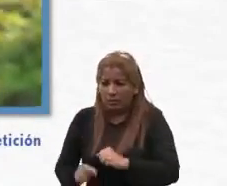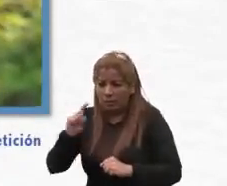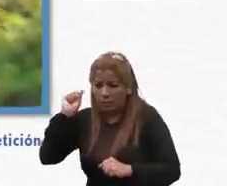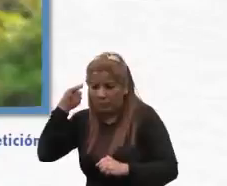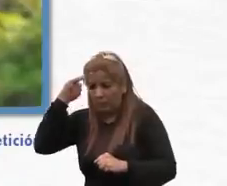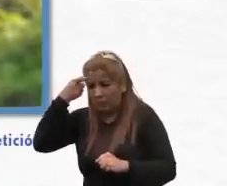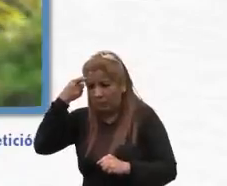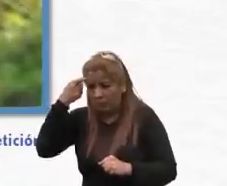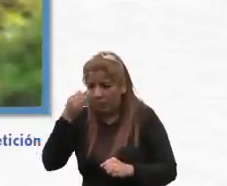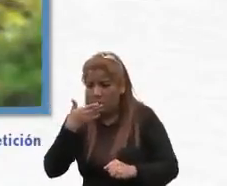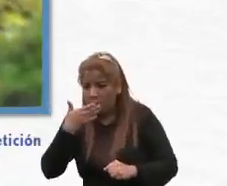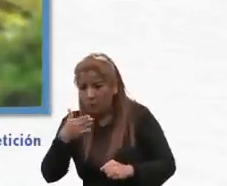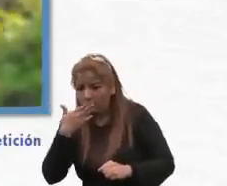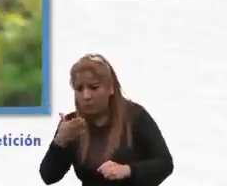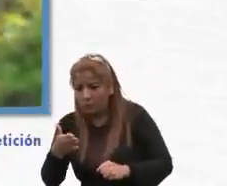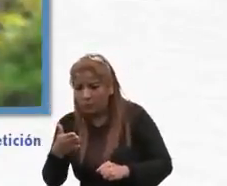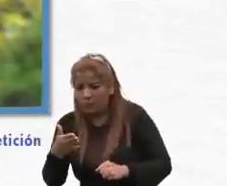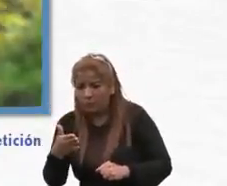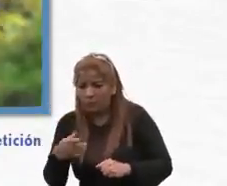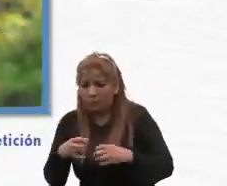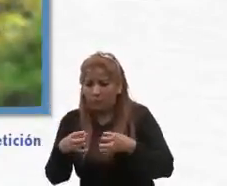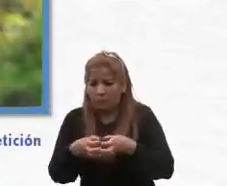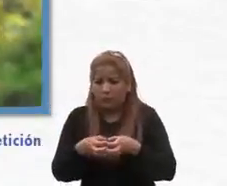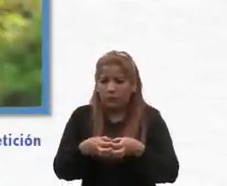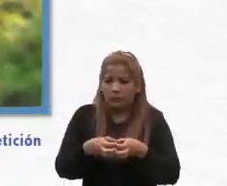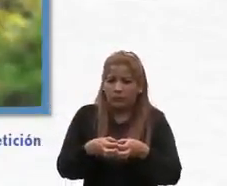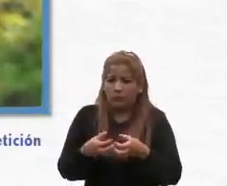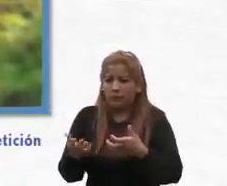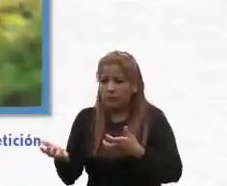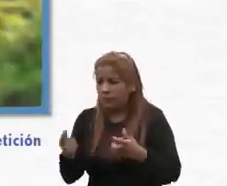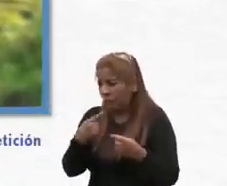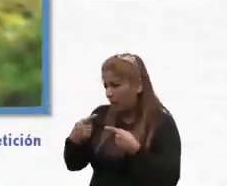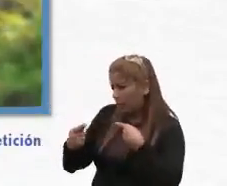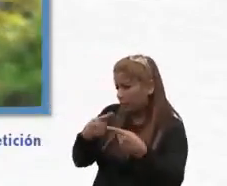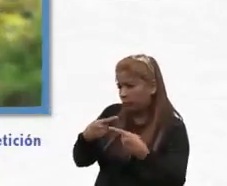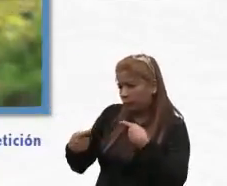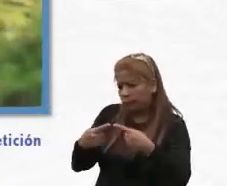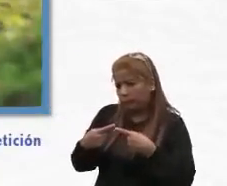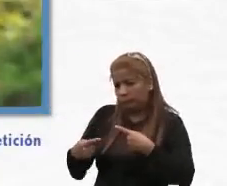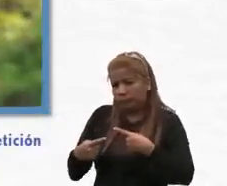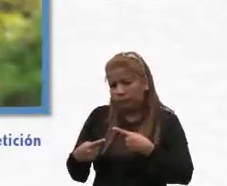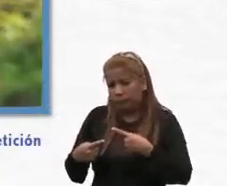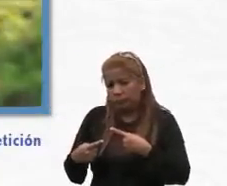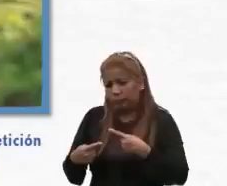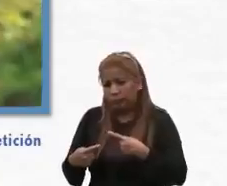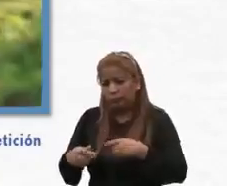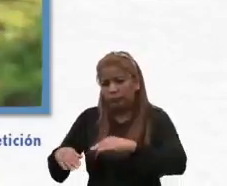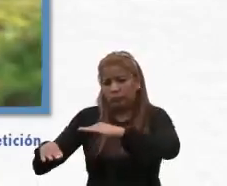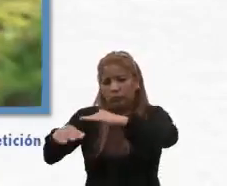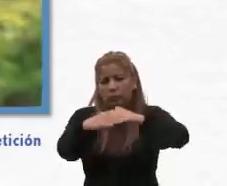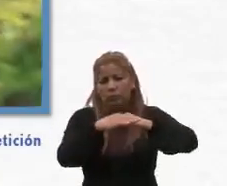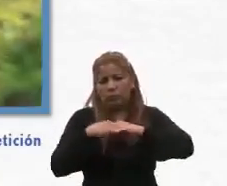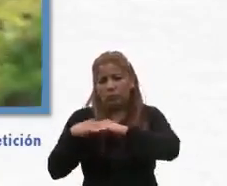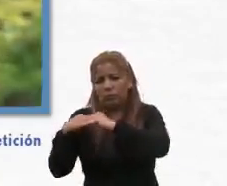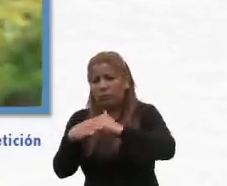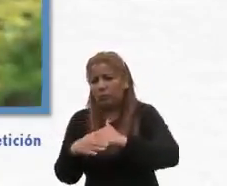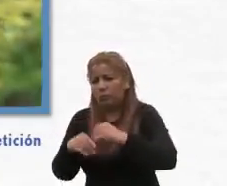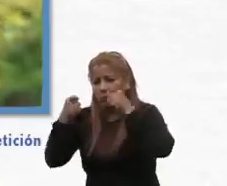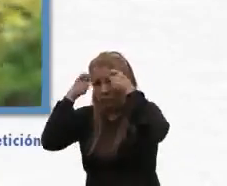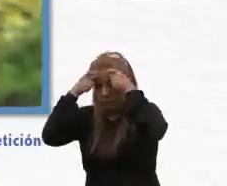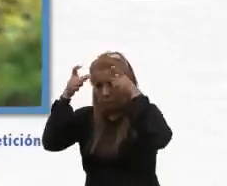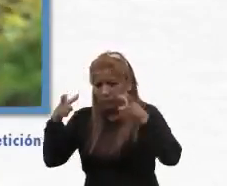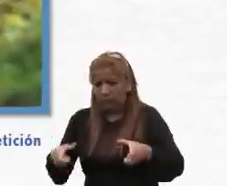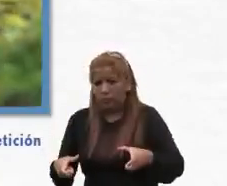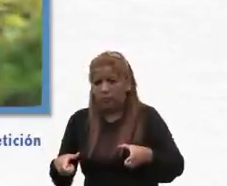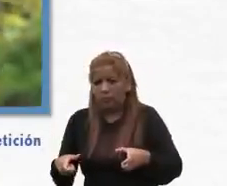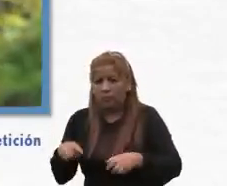indígena debe ponerse en discusión de manera paralela, igualitaria con el Estado colombiano y con